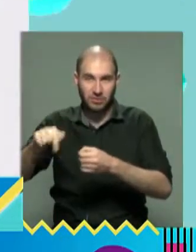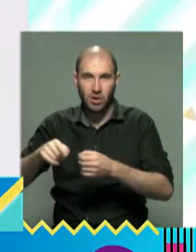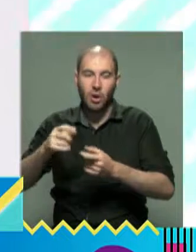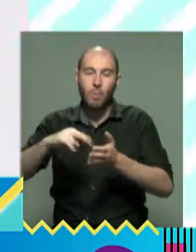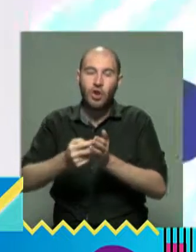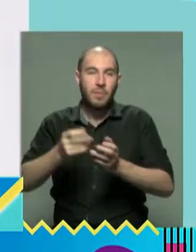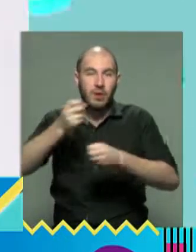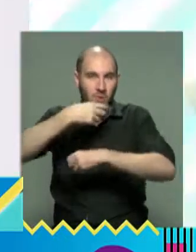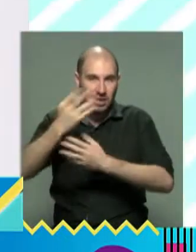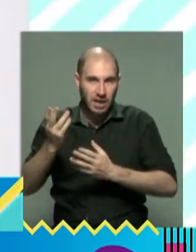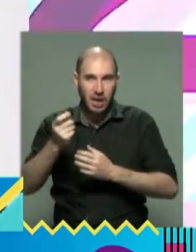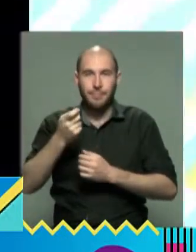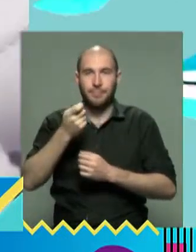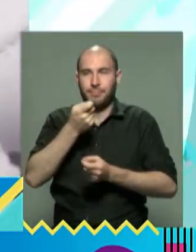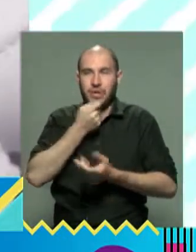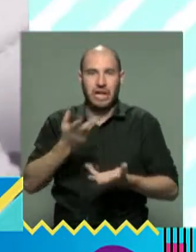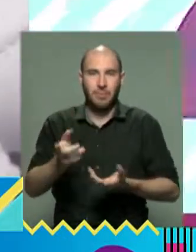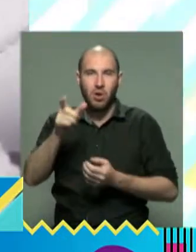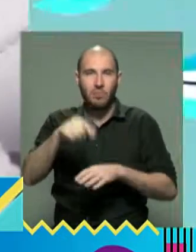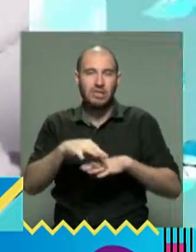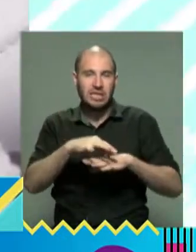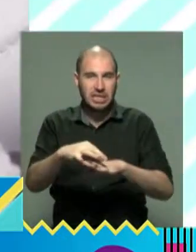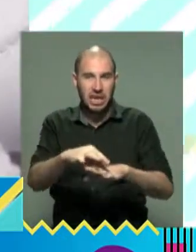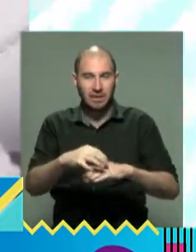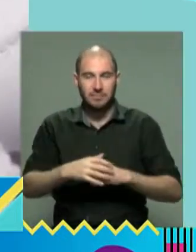cualquier inconveniente en el que, por ejemplo, un guía